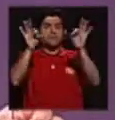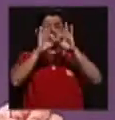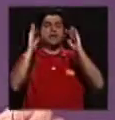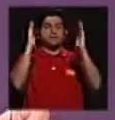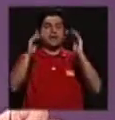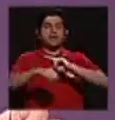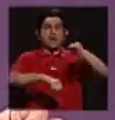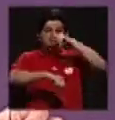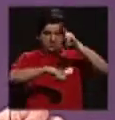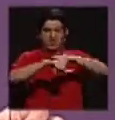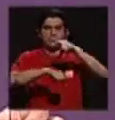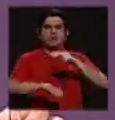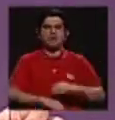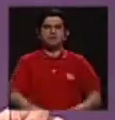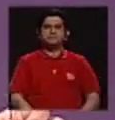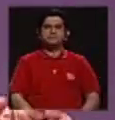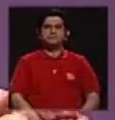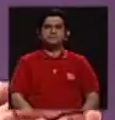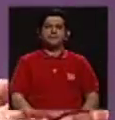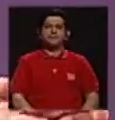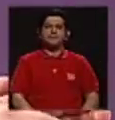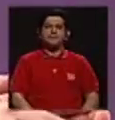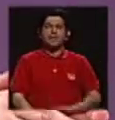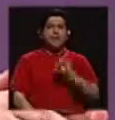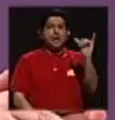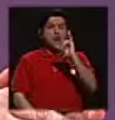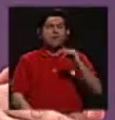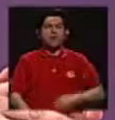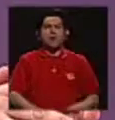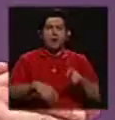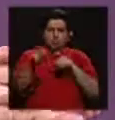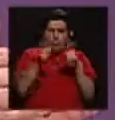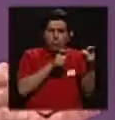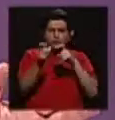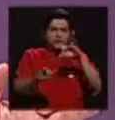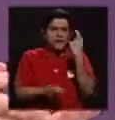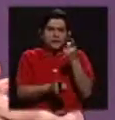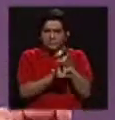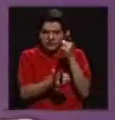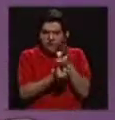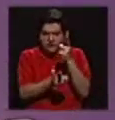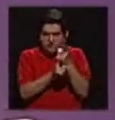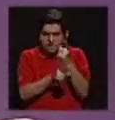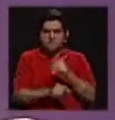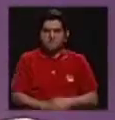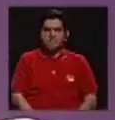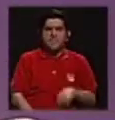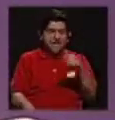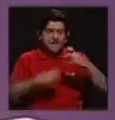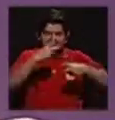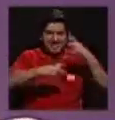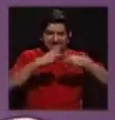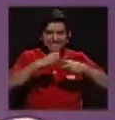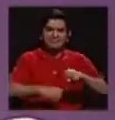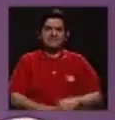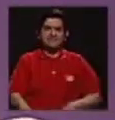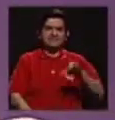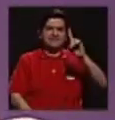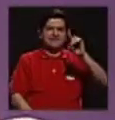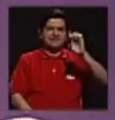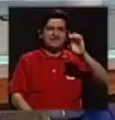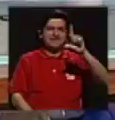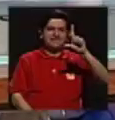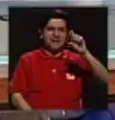grande a nivel nacional y ha venido también a regular de una forma más adecuada el delito, no